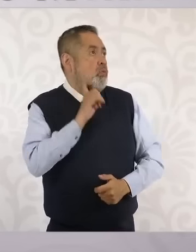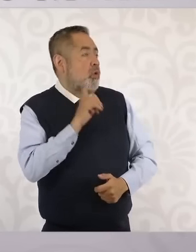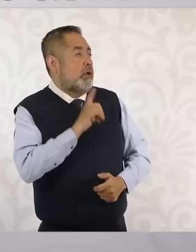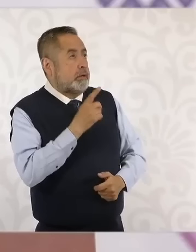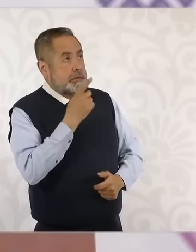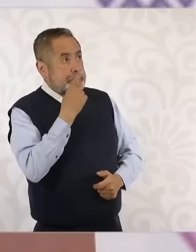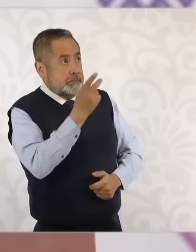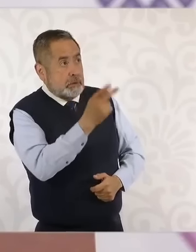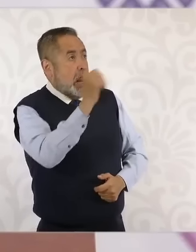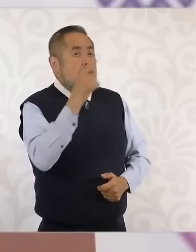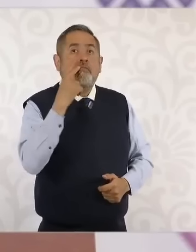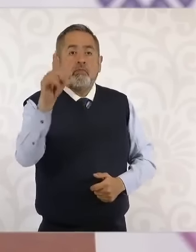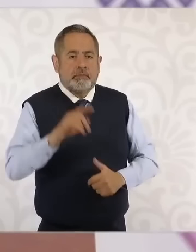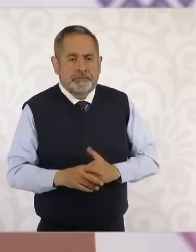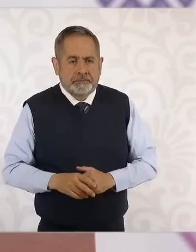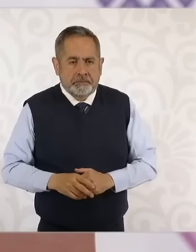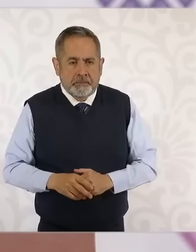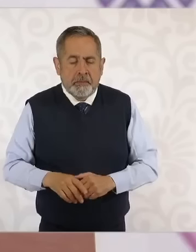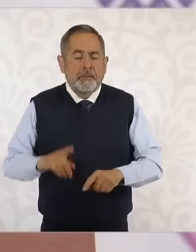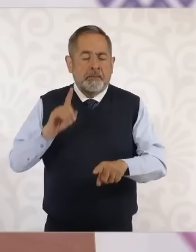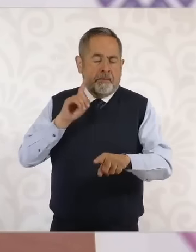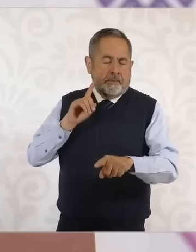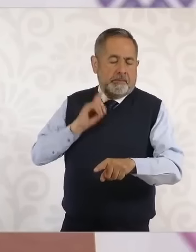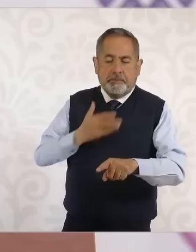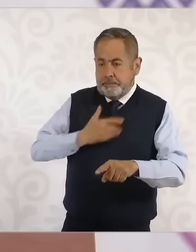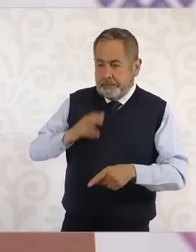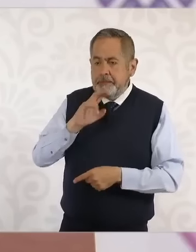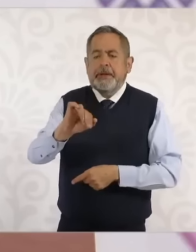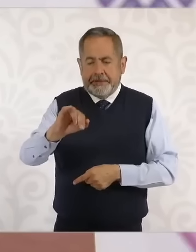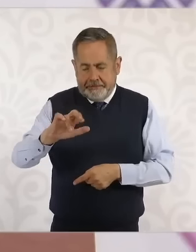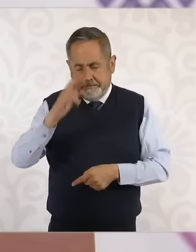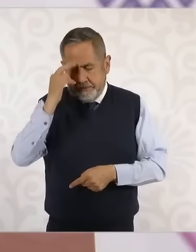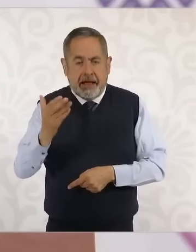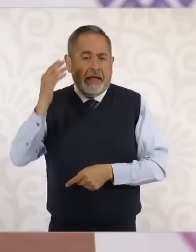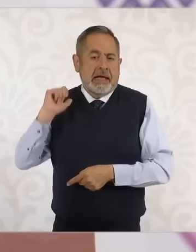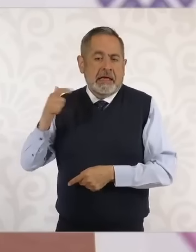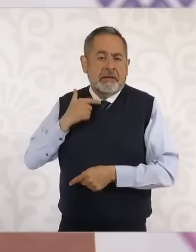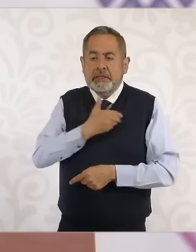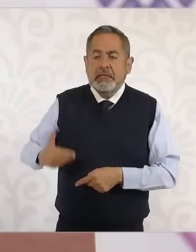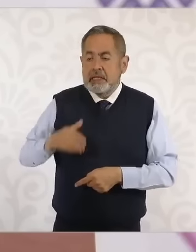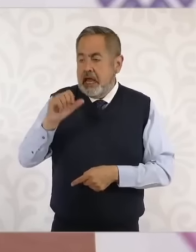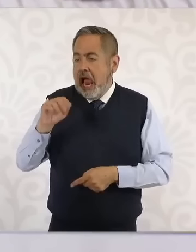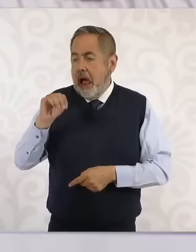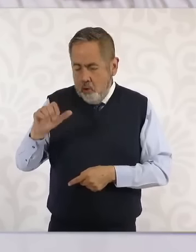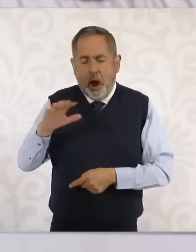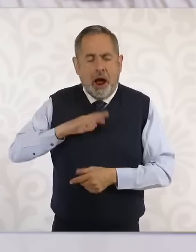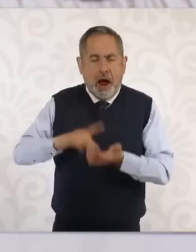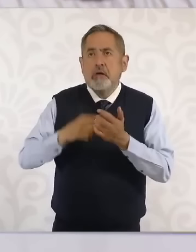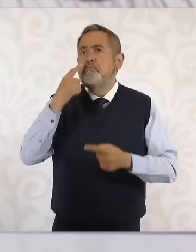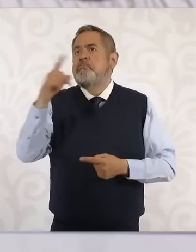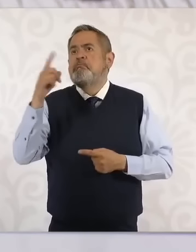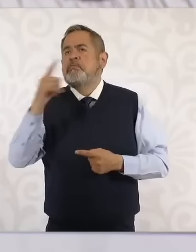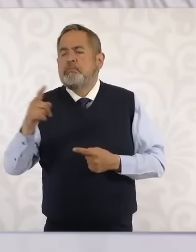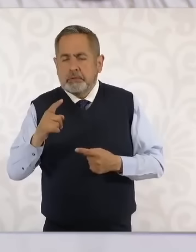Sí, parece que hubo en el periodo anterior, en la administración del presidente López Obrador, pero se analizaron y no